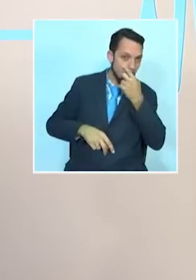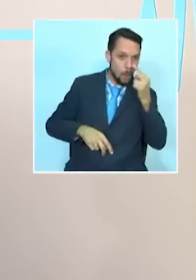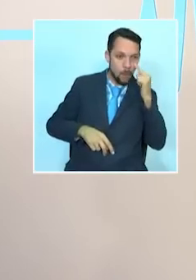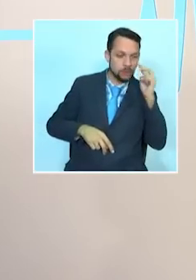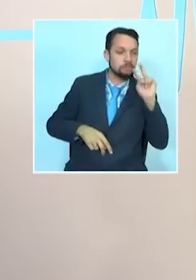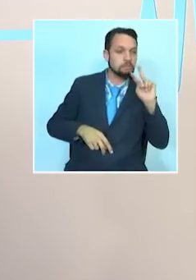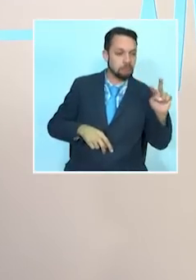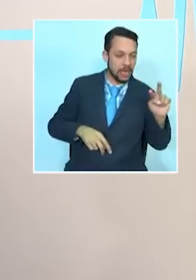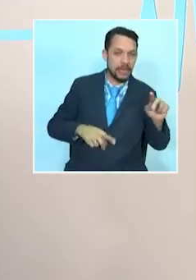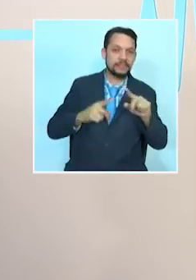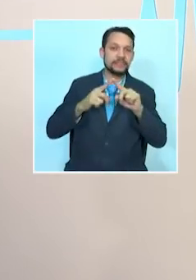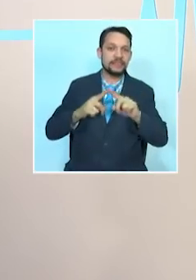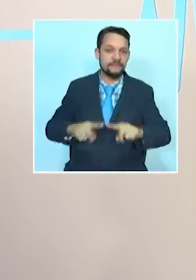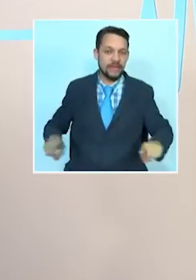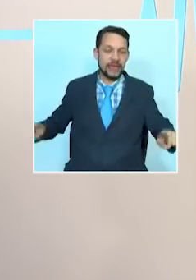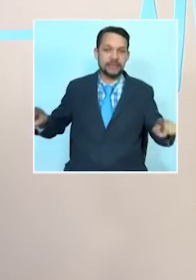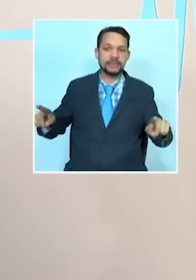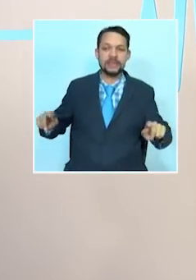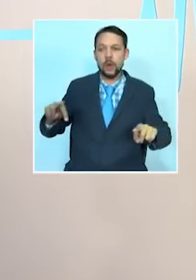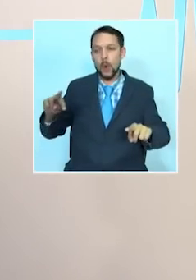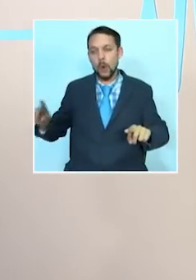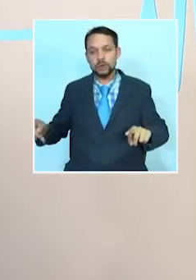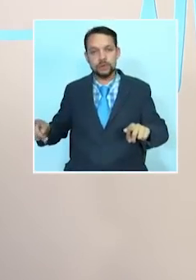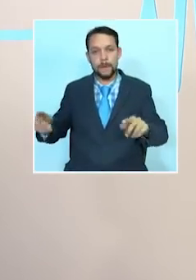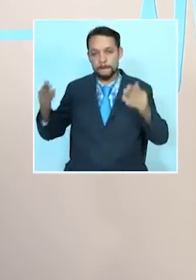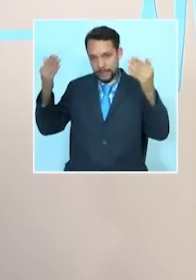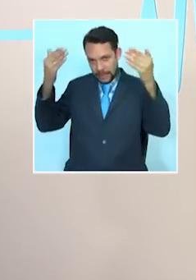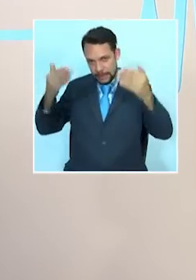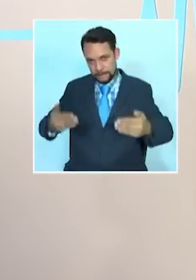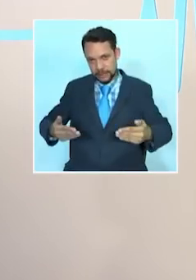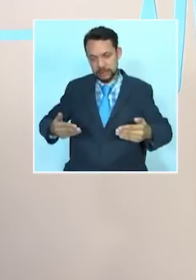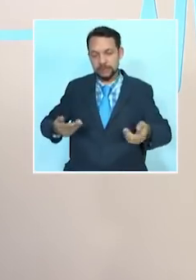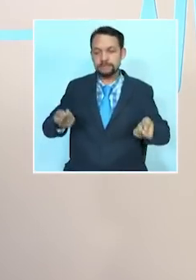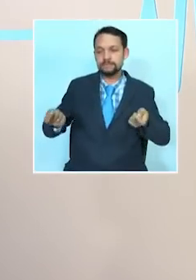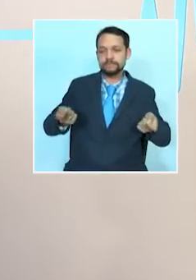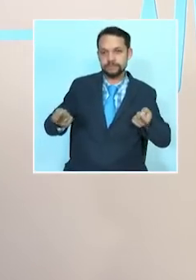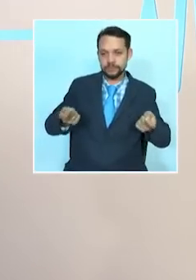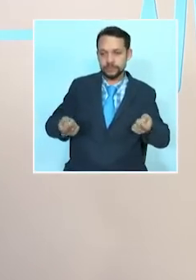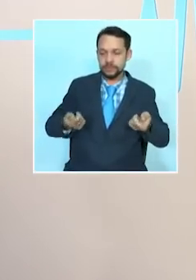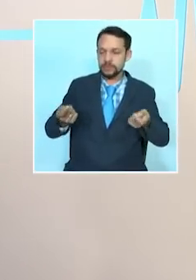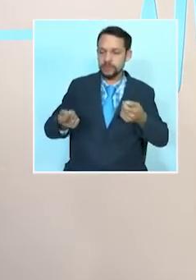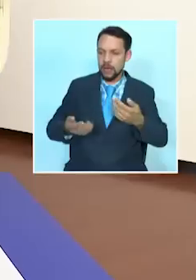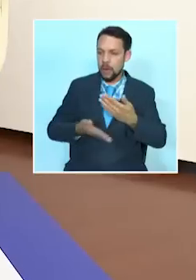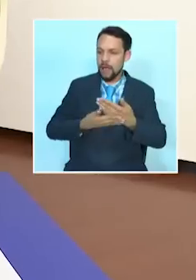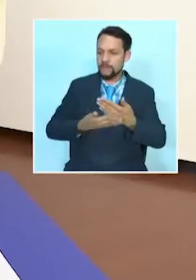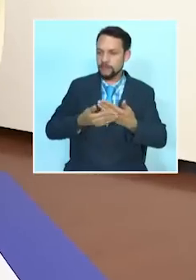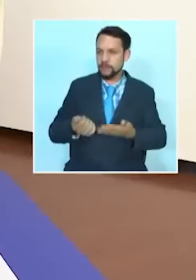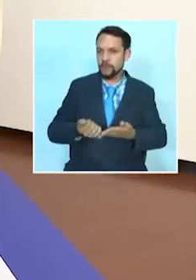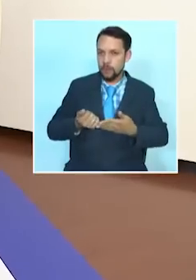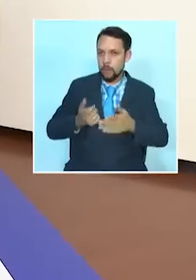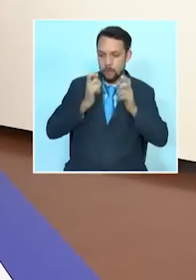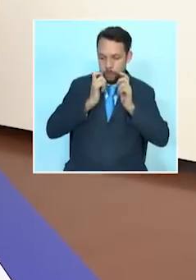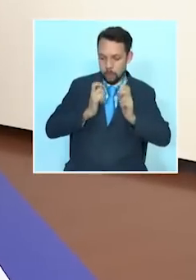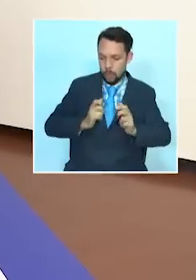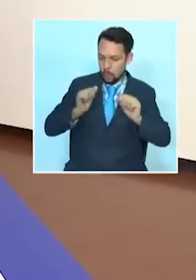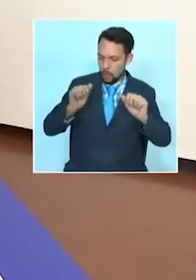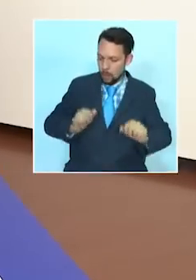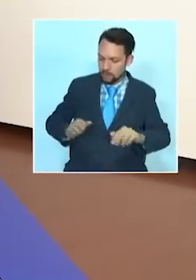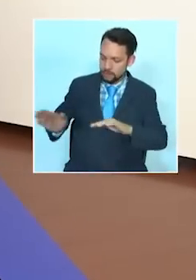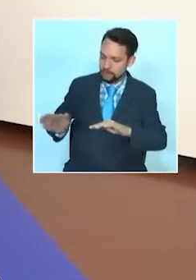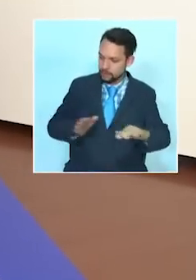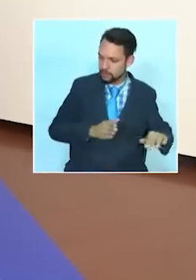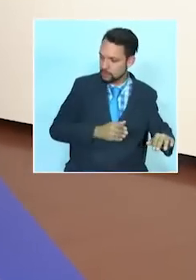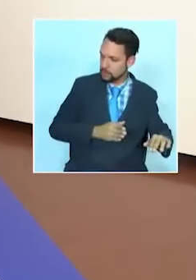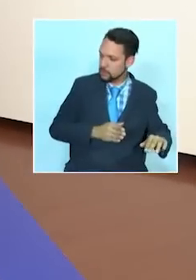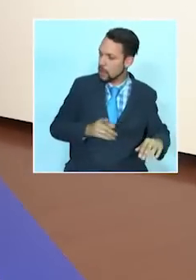cerebro para así dar una respuesta Y de esa forma el cuerpo responder de alguna forma Oiga no lo he visto a usted en el día